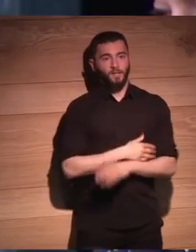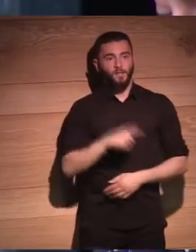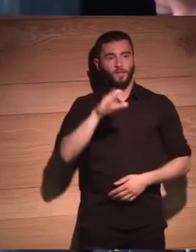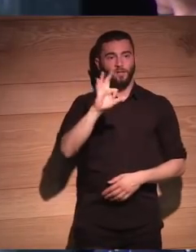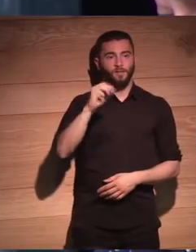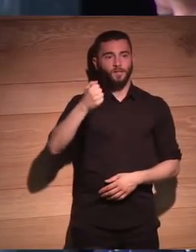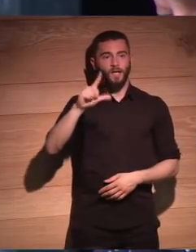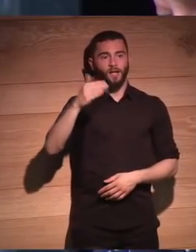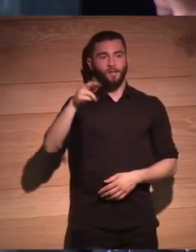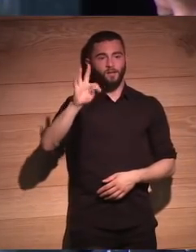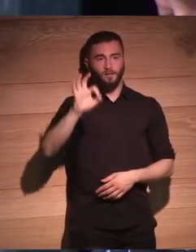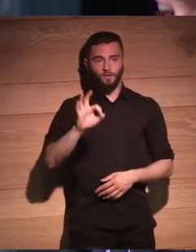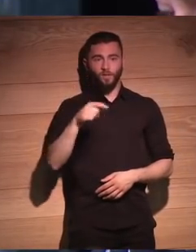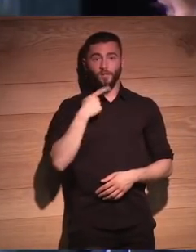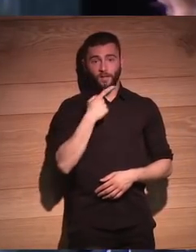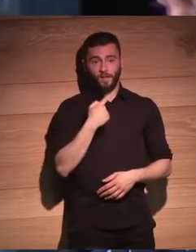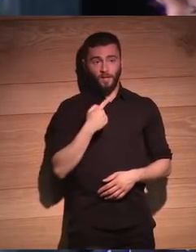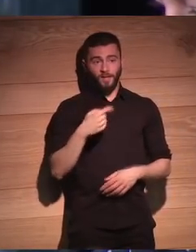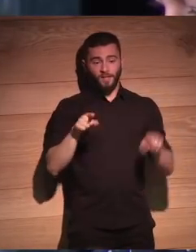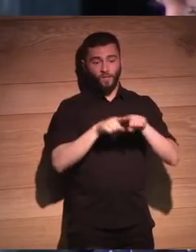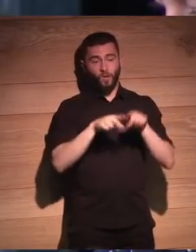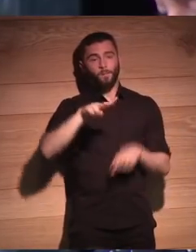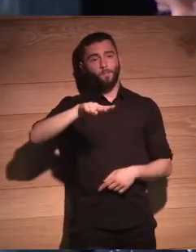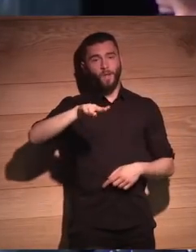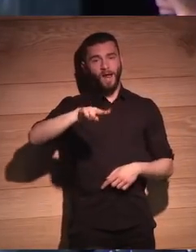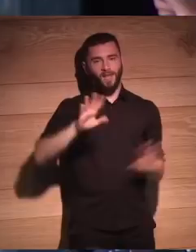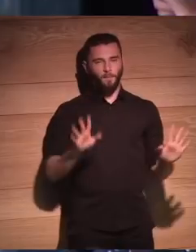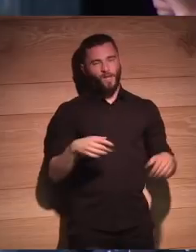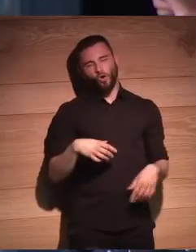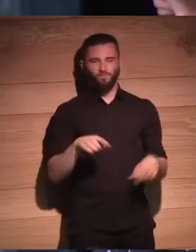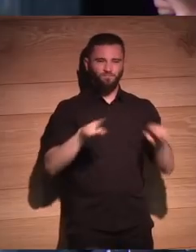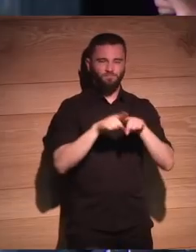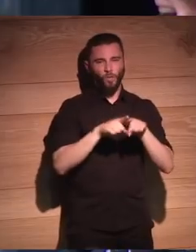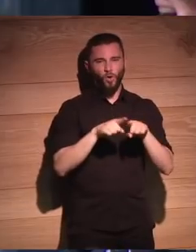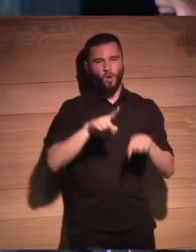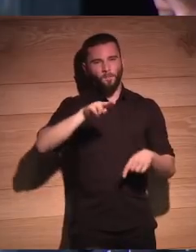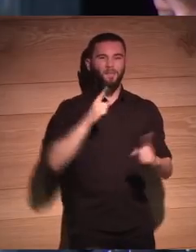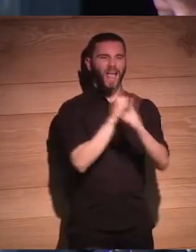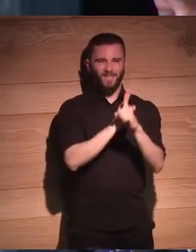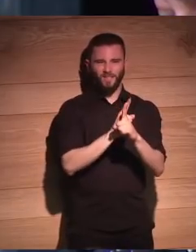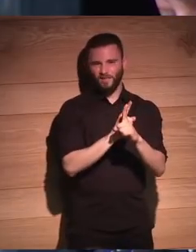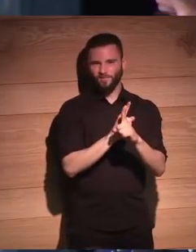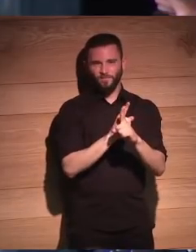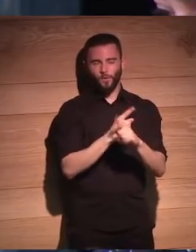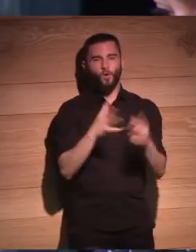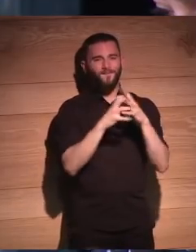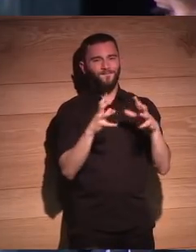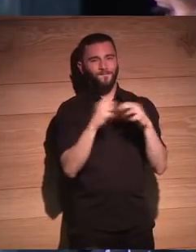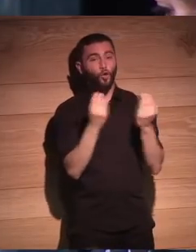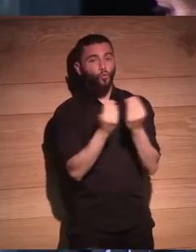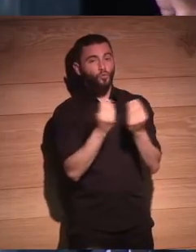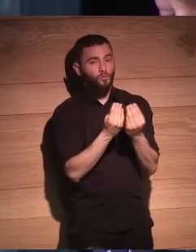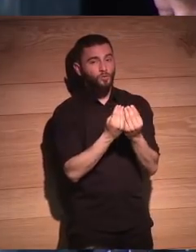Alberto, que decíamos que es como la pareja, pero la antipareja, ¿no? Ese deseo de estar